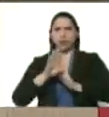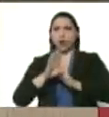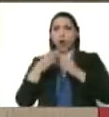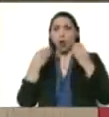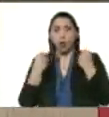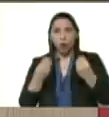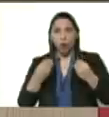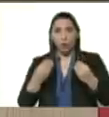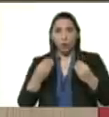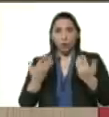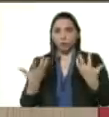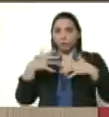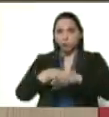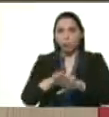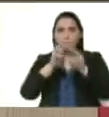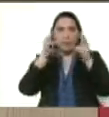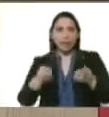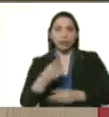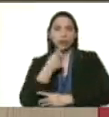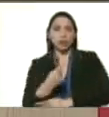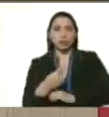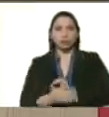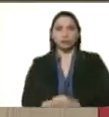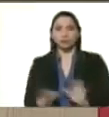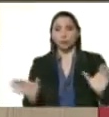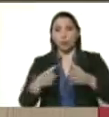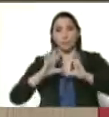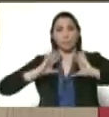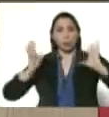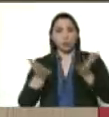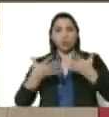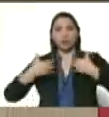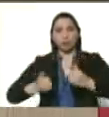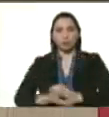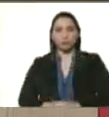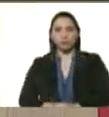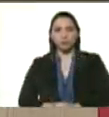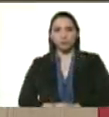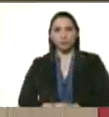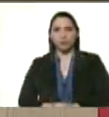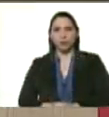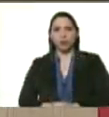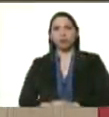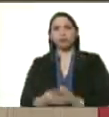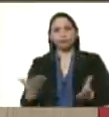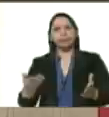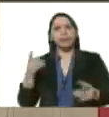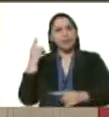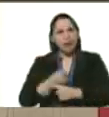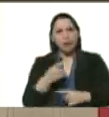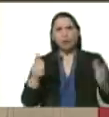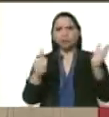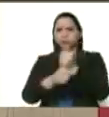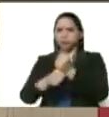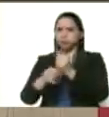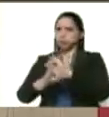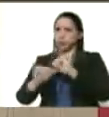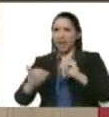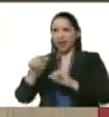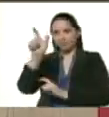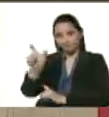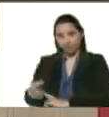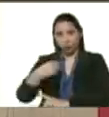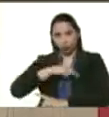del método que ha señalado la Organización Mundial de la Salud, de ir a encontrar el caso, una vez que se encuentra el